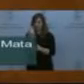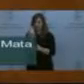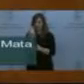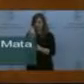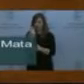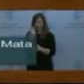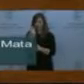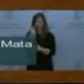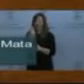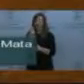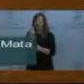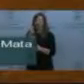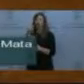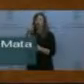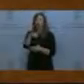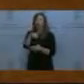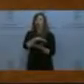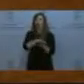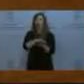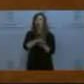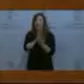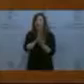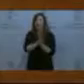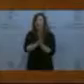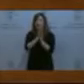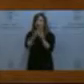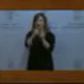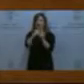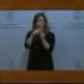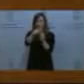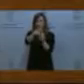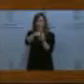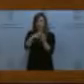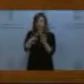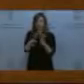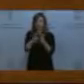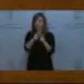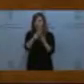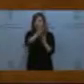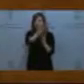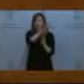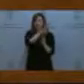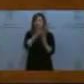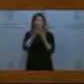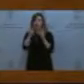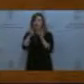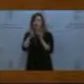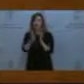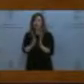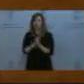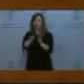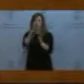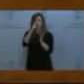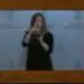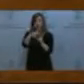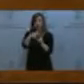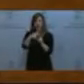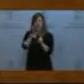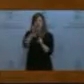de parroquias rurales, de 39 parroquias que están ubicadas en 15 concejos